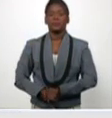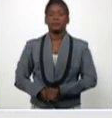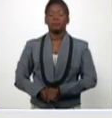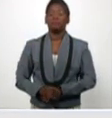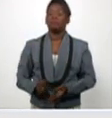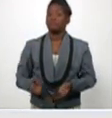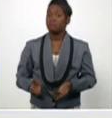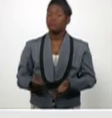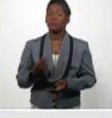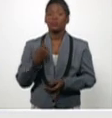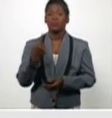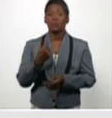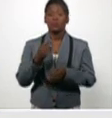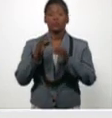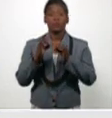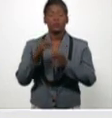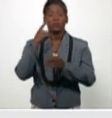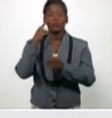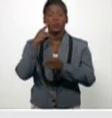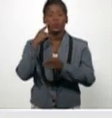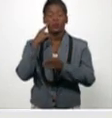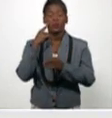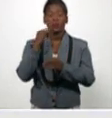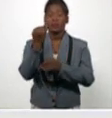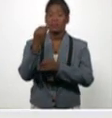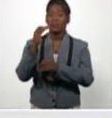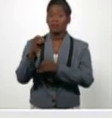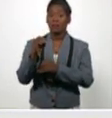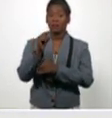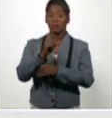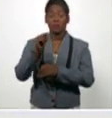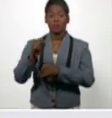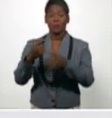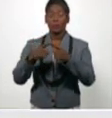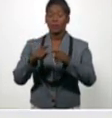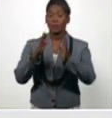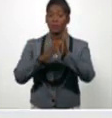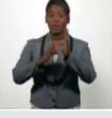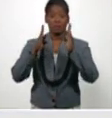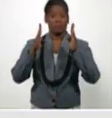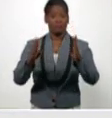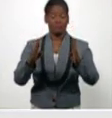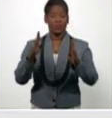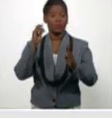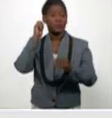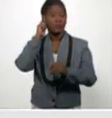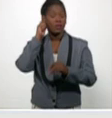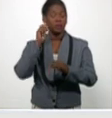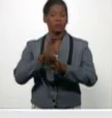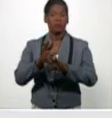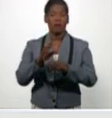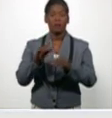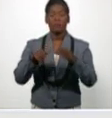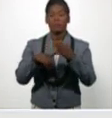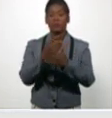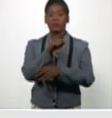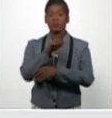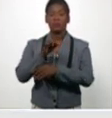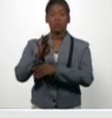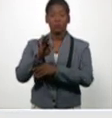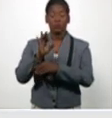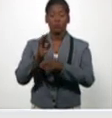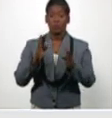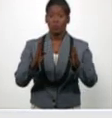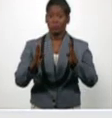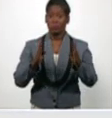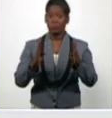que fueron 70, pero ya en febrero, reitero, en los 18 primeros días del mes de febrero, pues